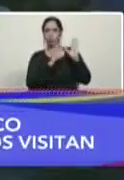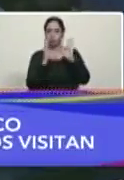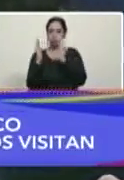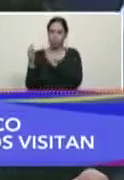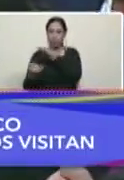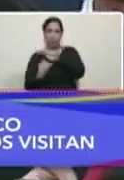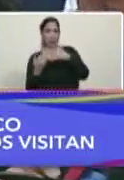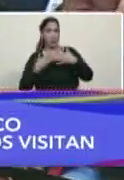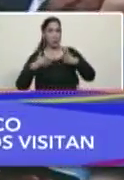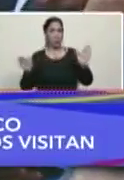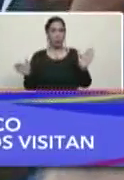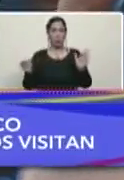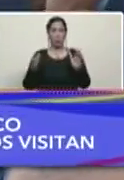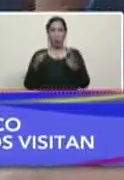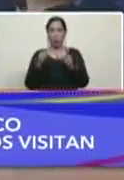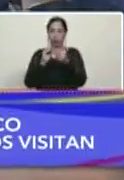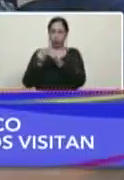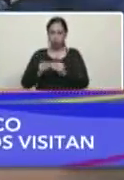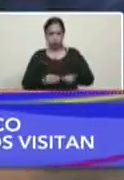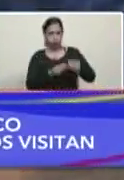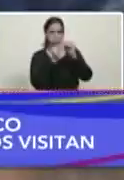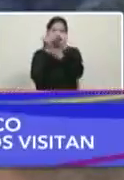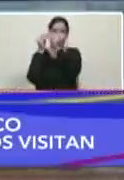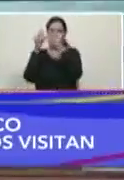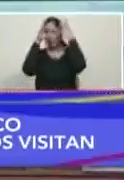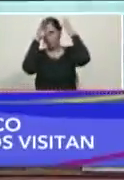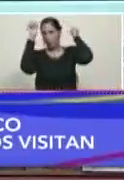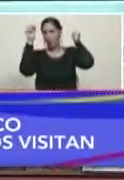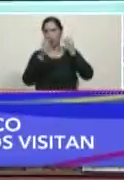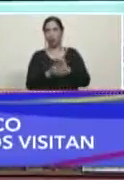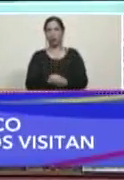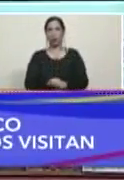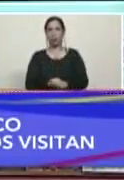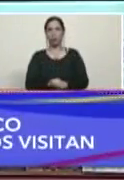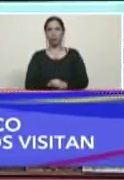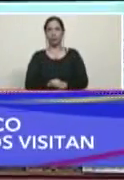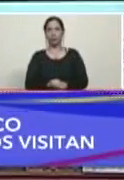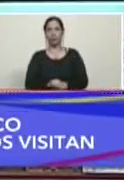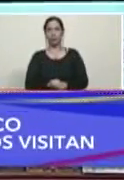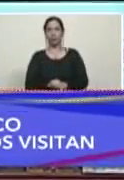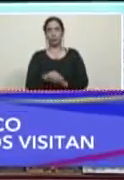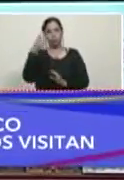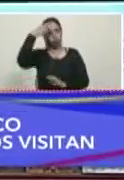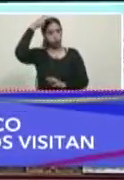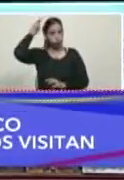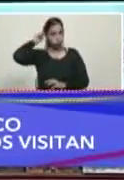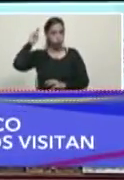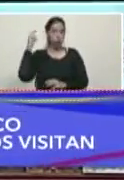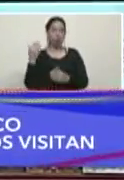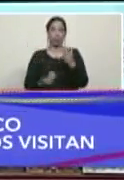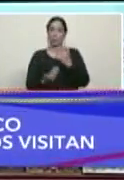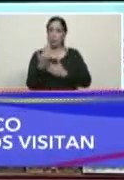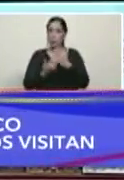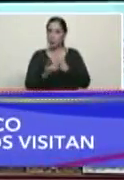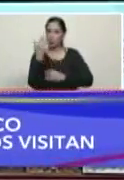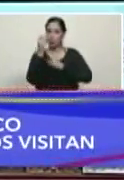instituciones públicas, artesanos, embajadas, consulados, editoriales